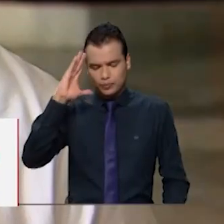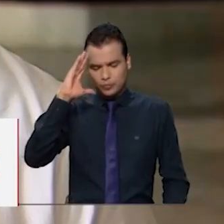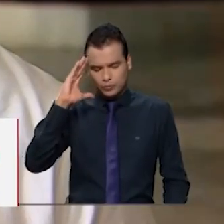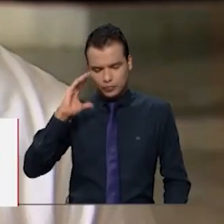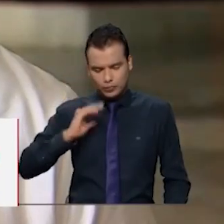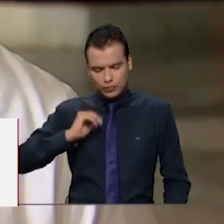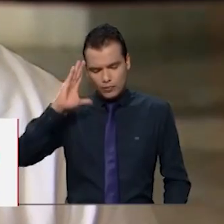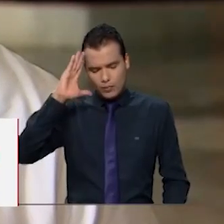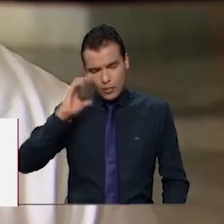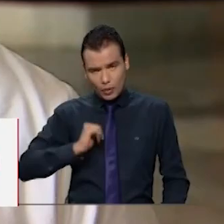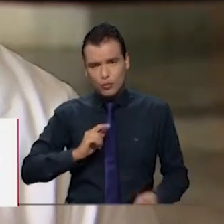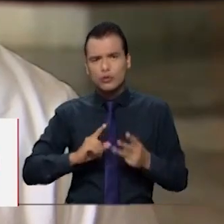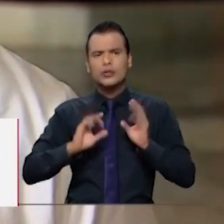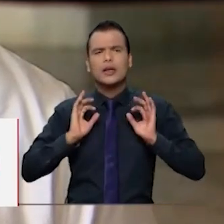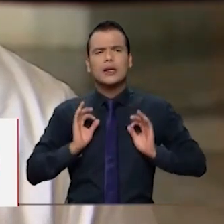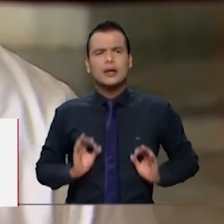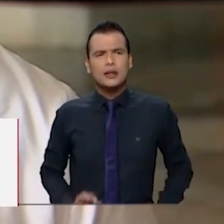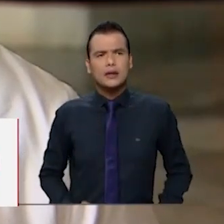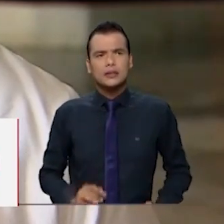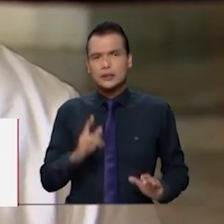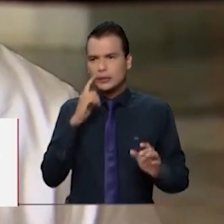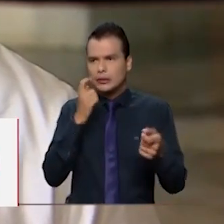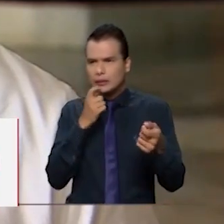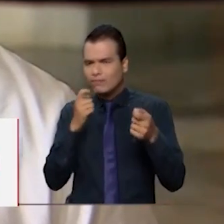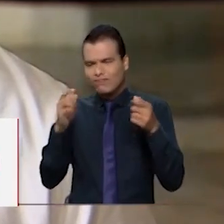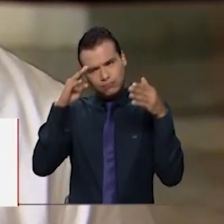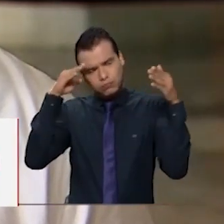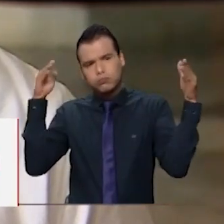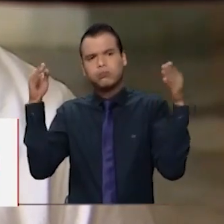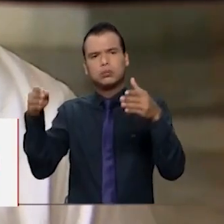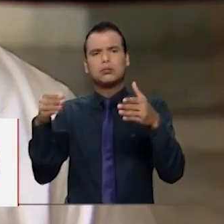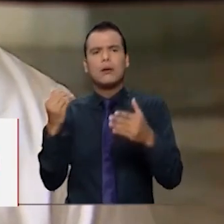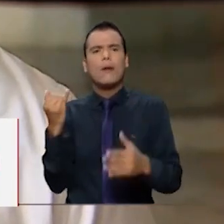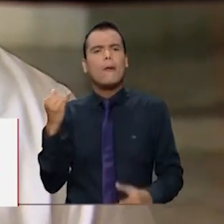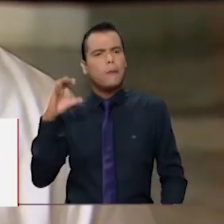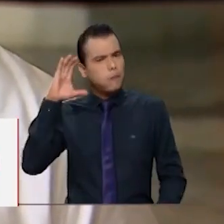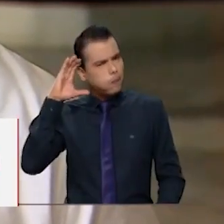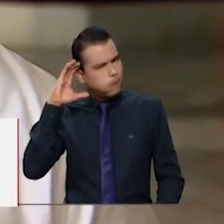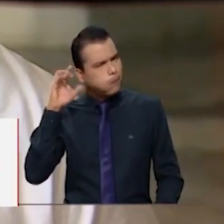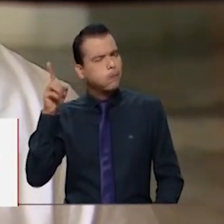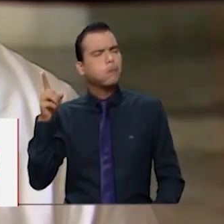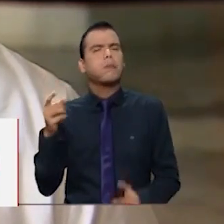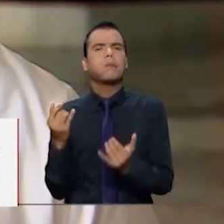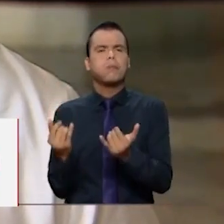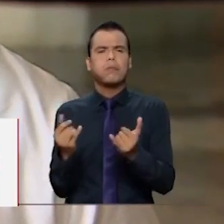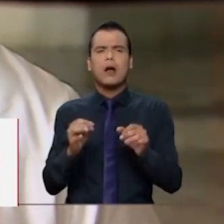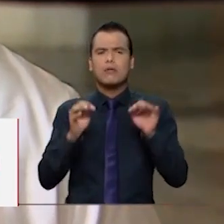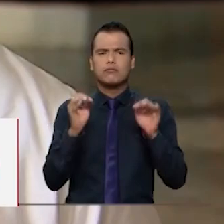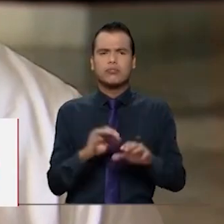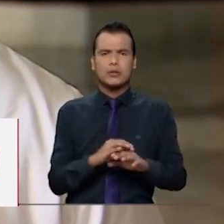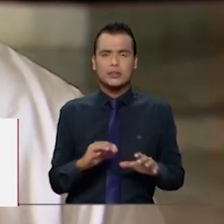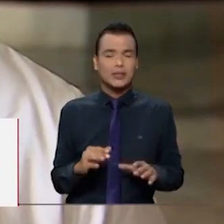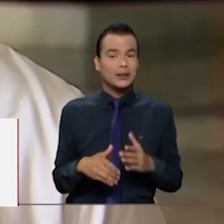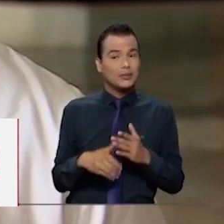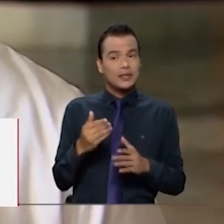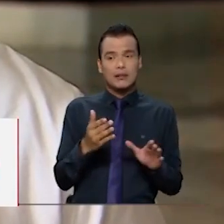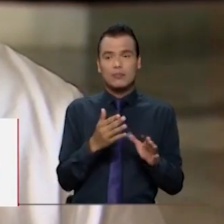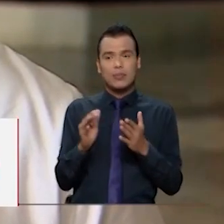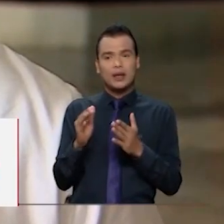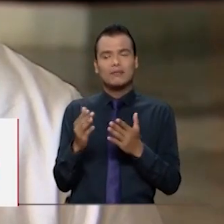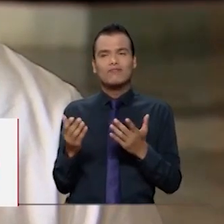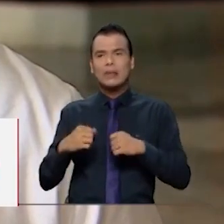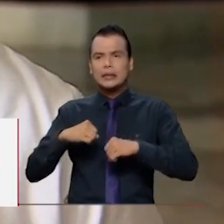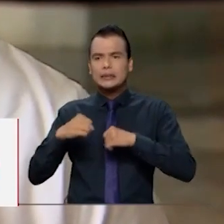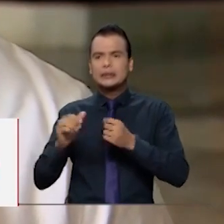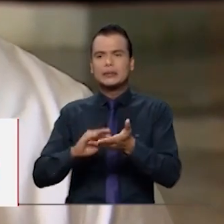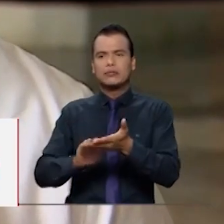La dinámica propia del municipio de Jamundí requiere un plan de intervención específico que estamos validando y trabajando con el Ministerio de Defensa. Es